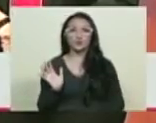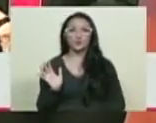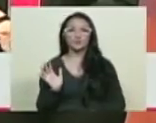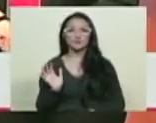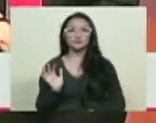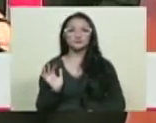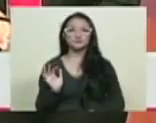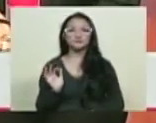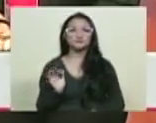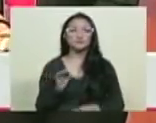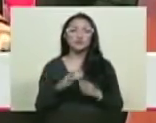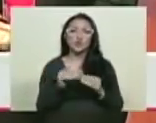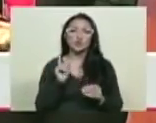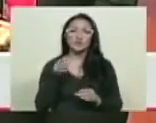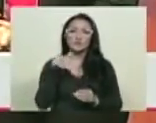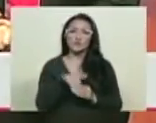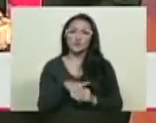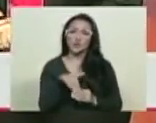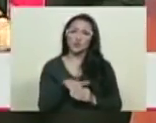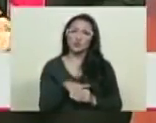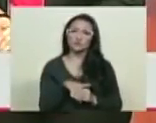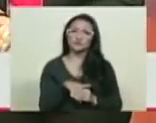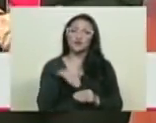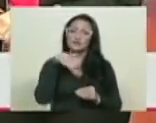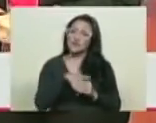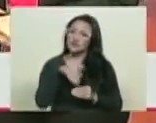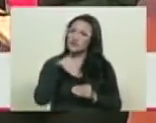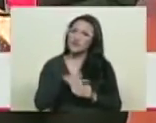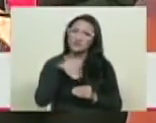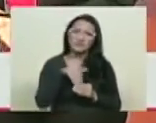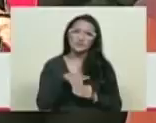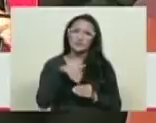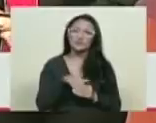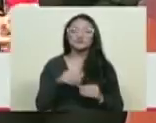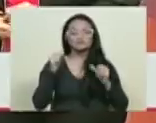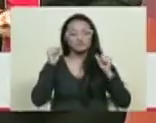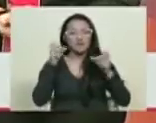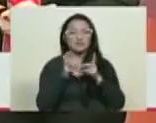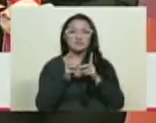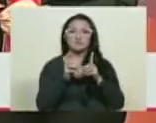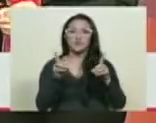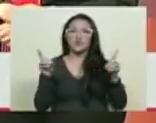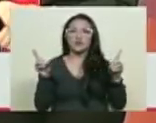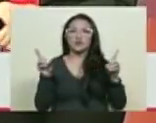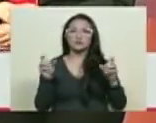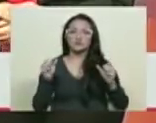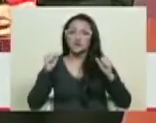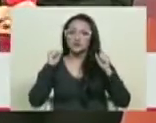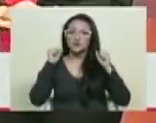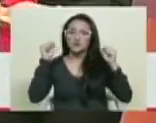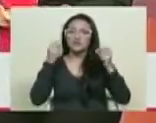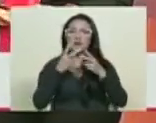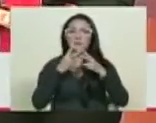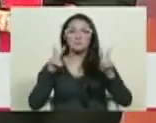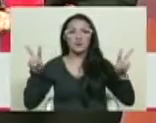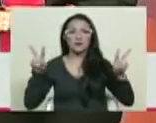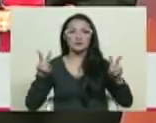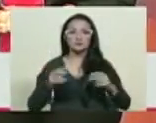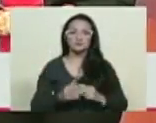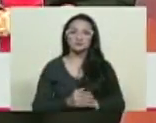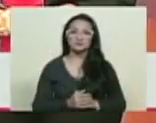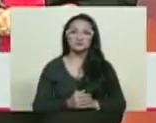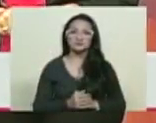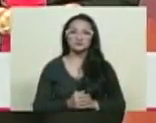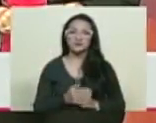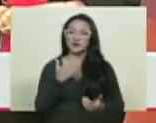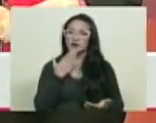a votar a votar a votar y que triunfe la democracia y que triunfe la paz tengo